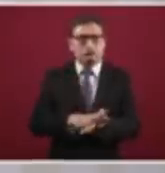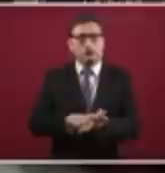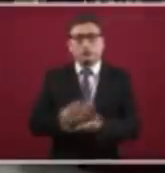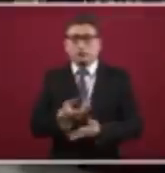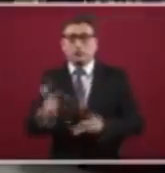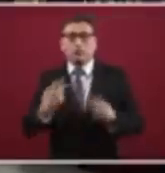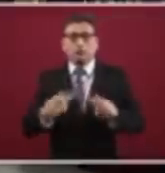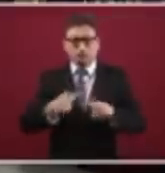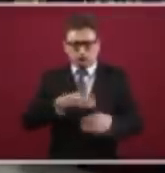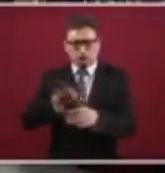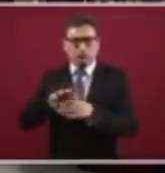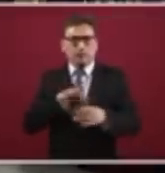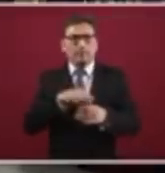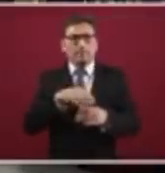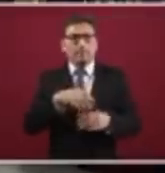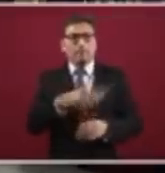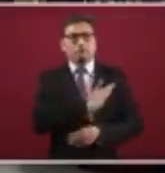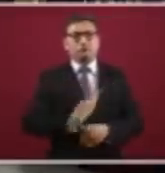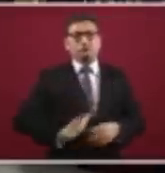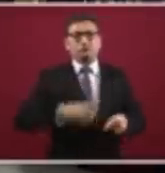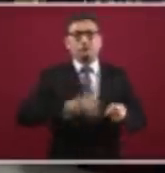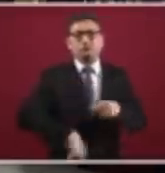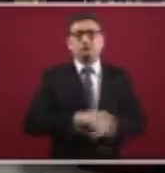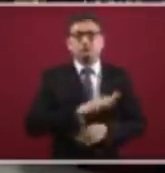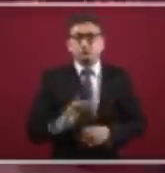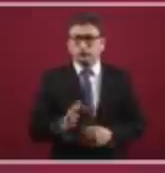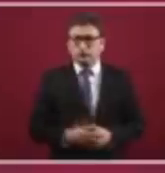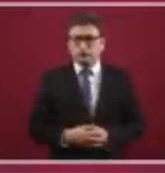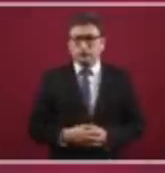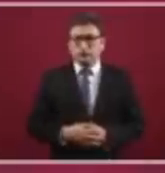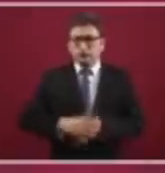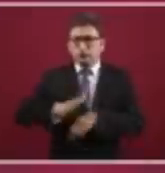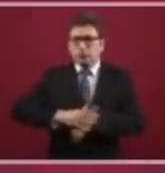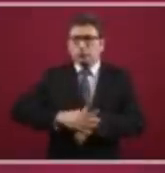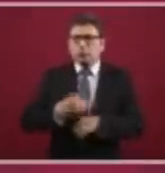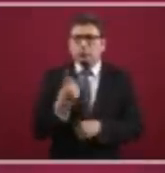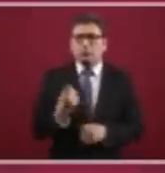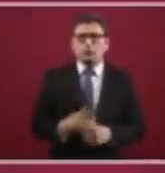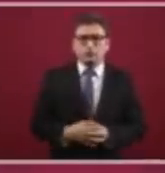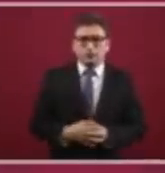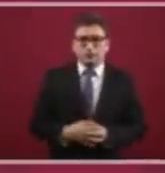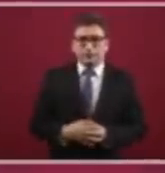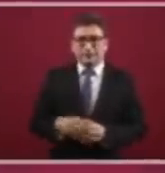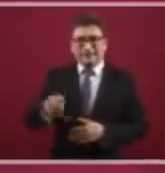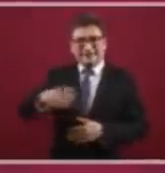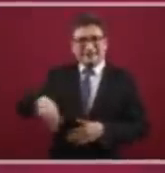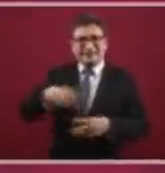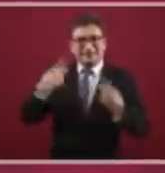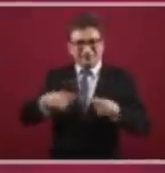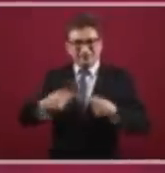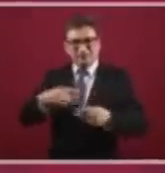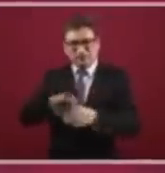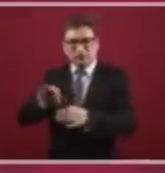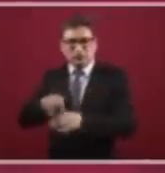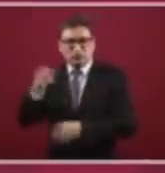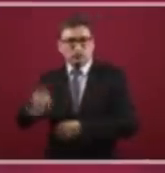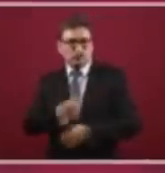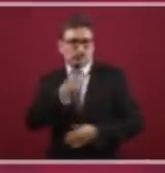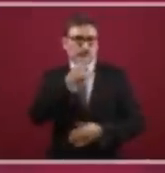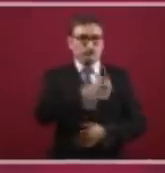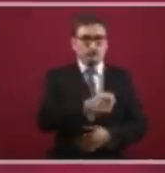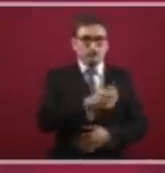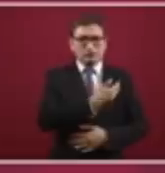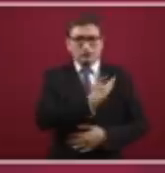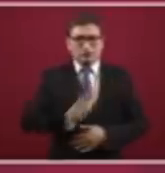por qué no tiene por qué el pueblo soportar tanto tiempo a una